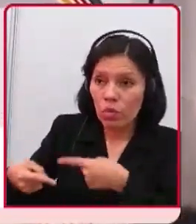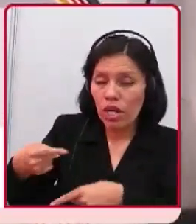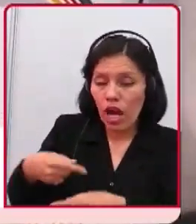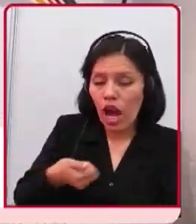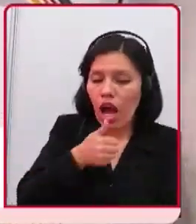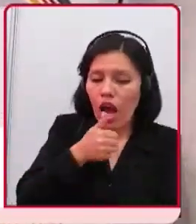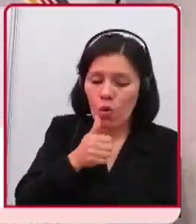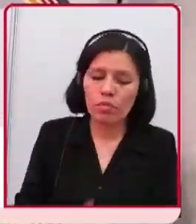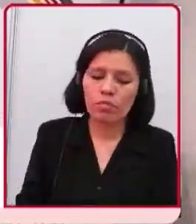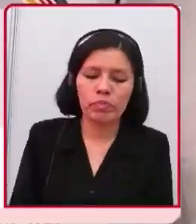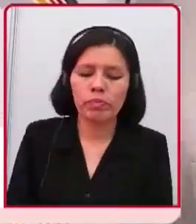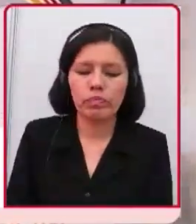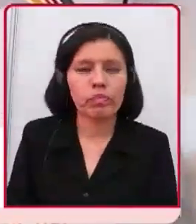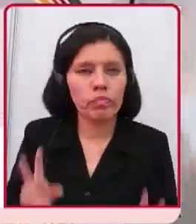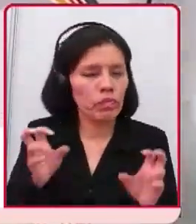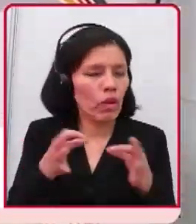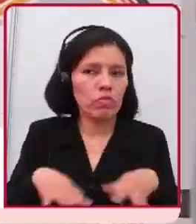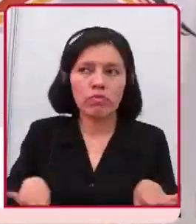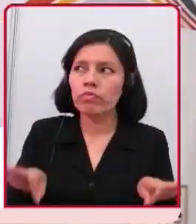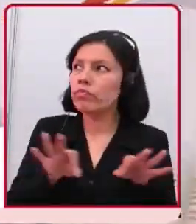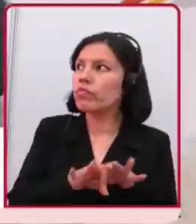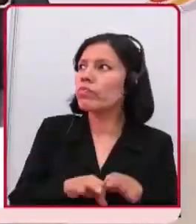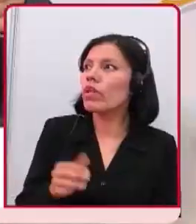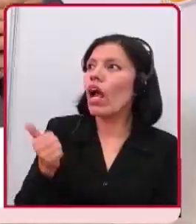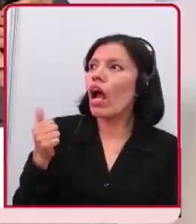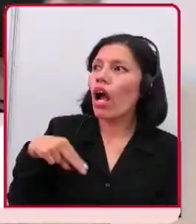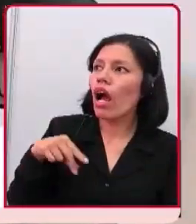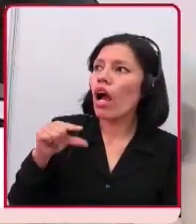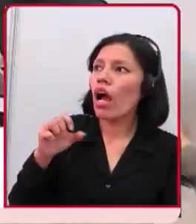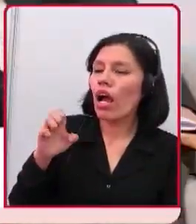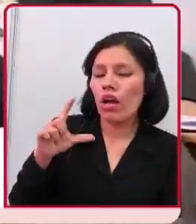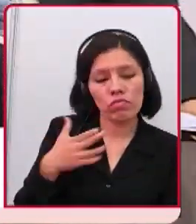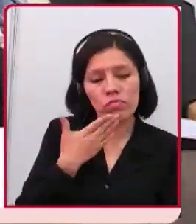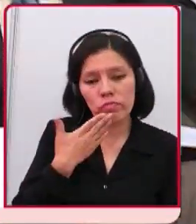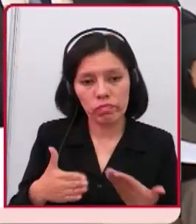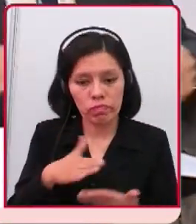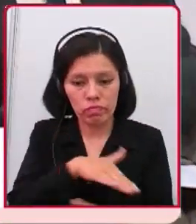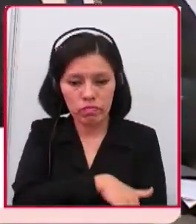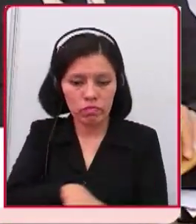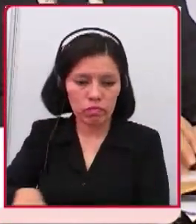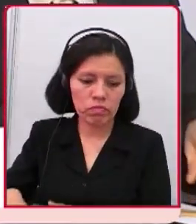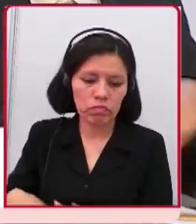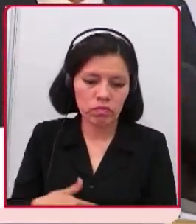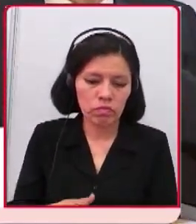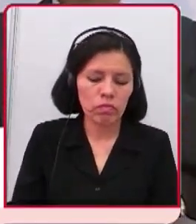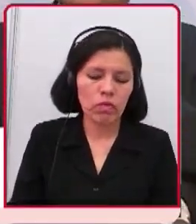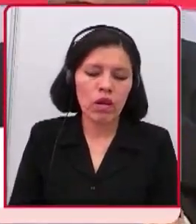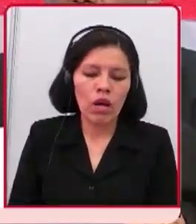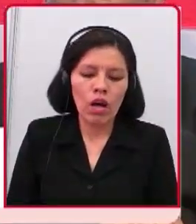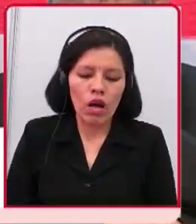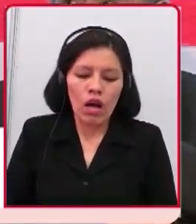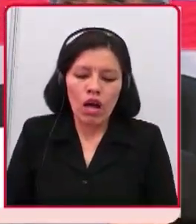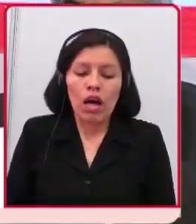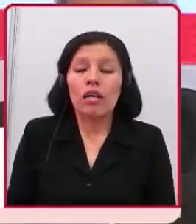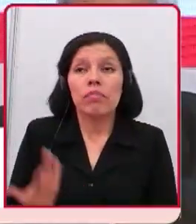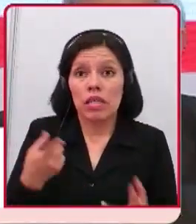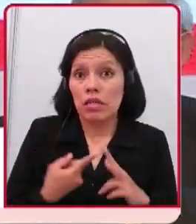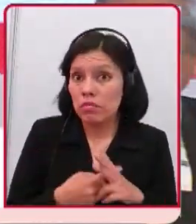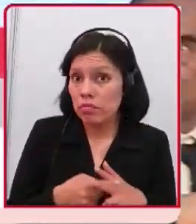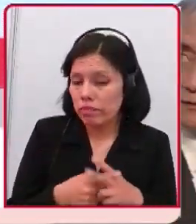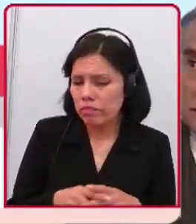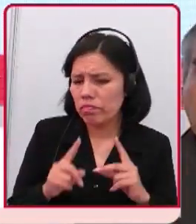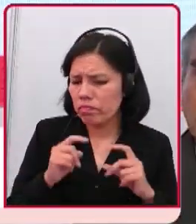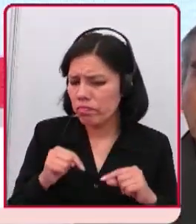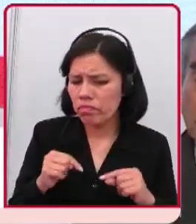Adelante, Ángel. Buenas tardes con todos. Para comenzar esta presentación, primero quería hacerles